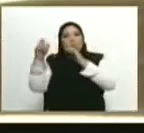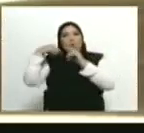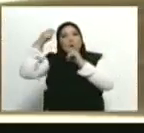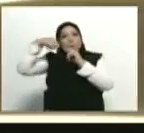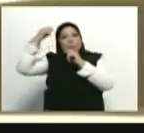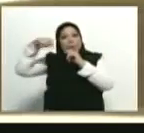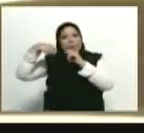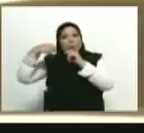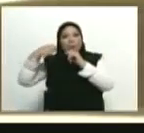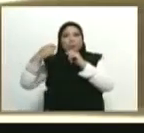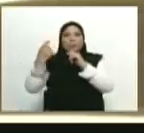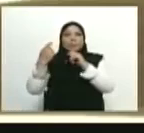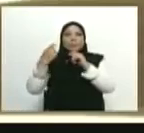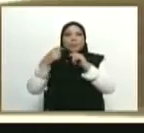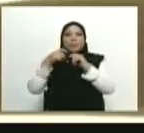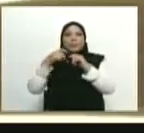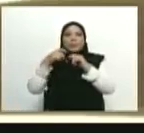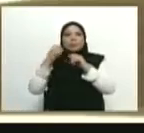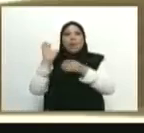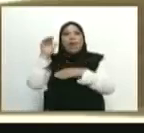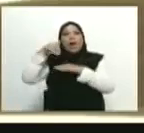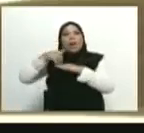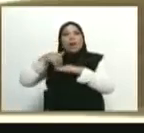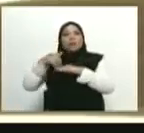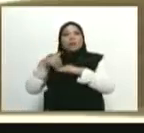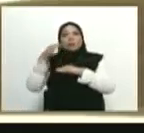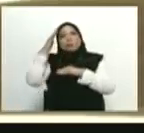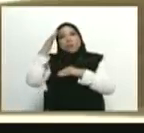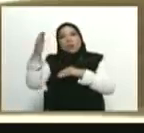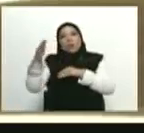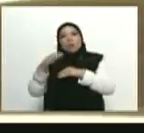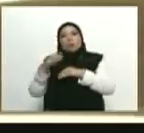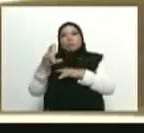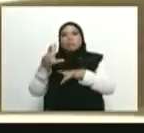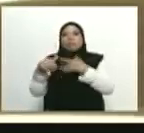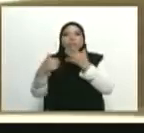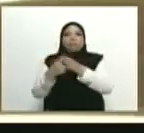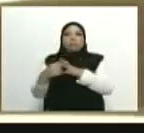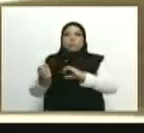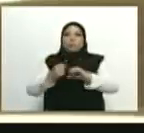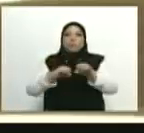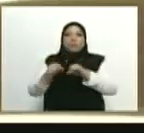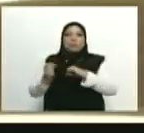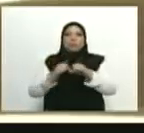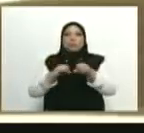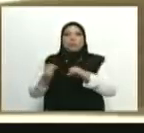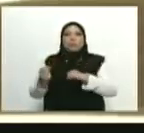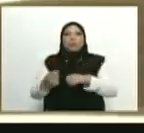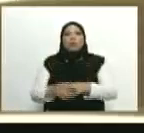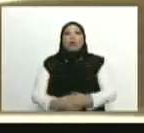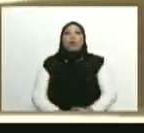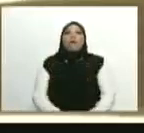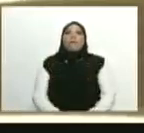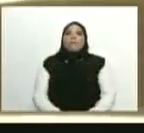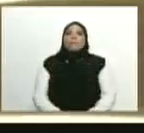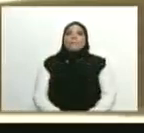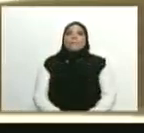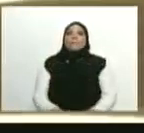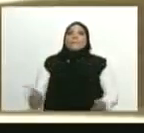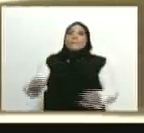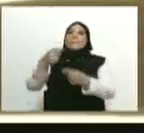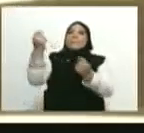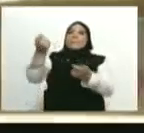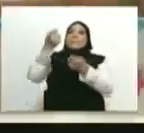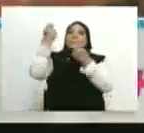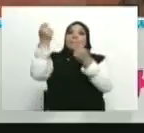pasamos ahora. La gente de Aragua, Barcelona, mi saludo, tremenda movilización. En Apure, la gente